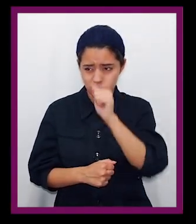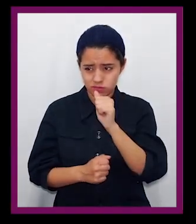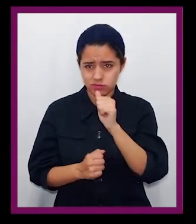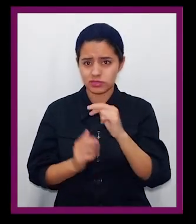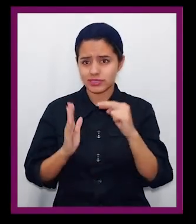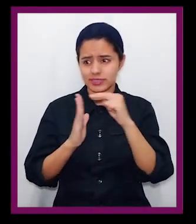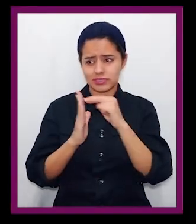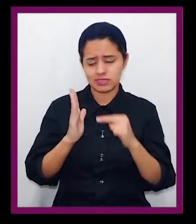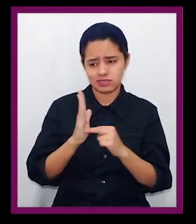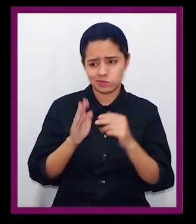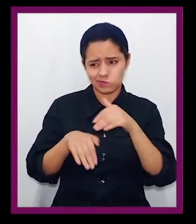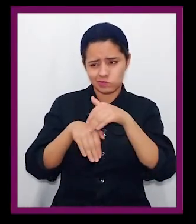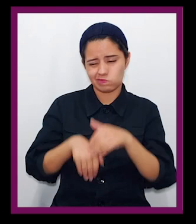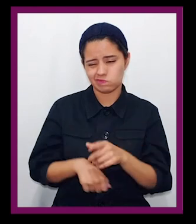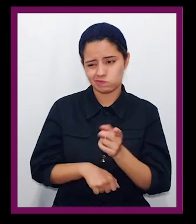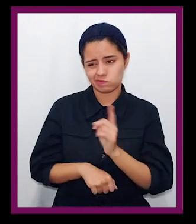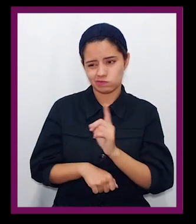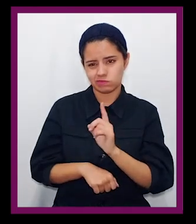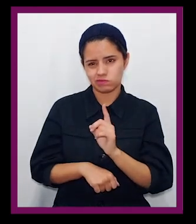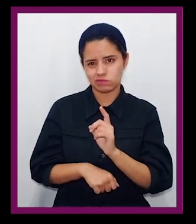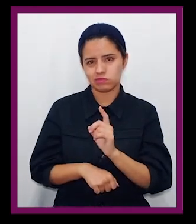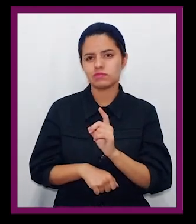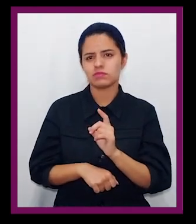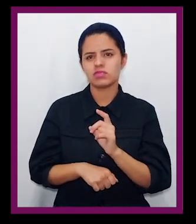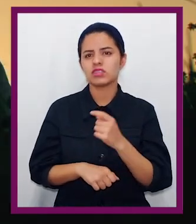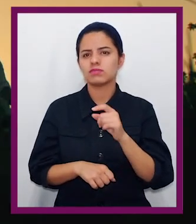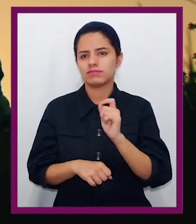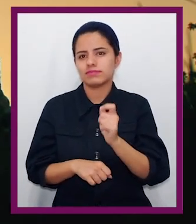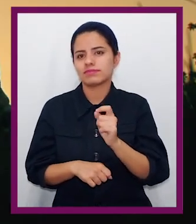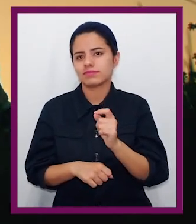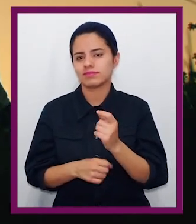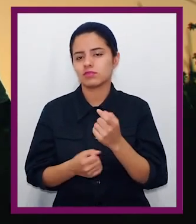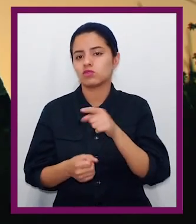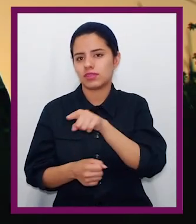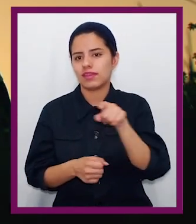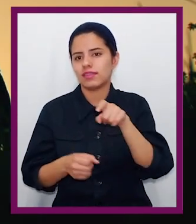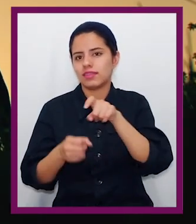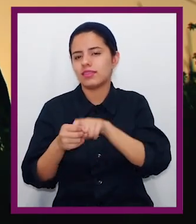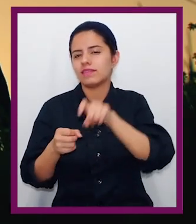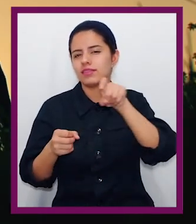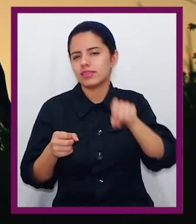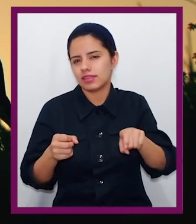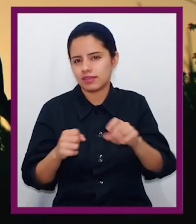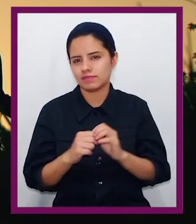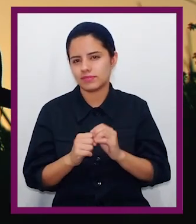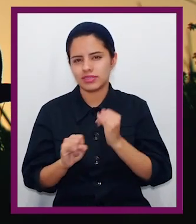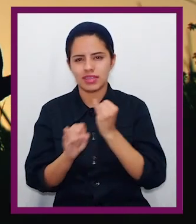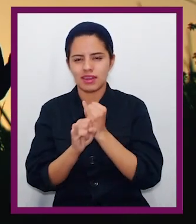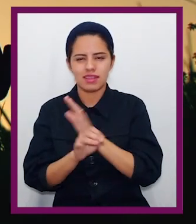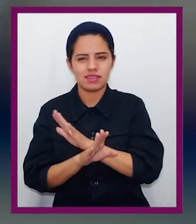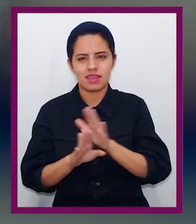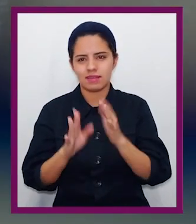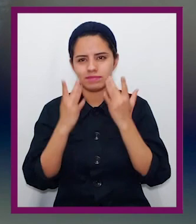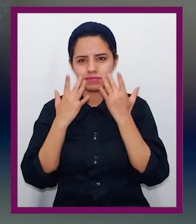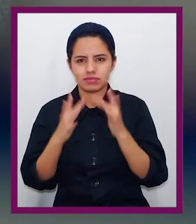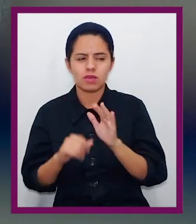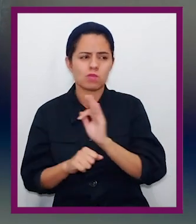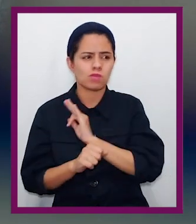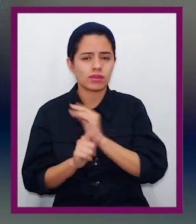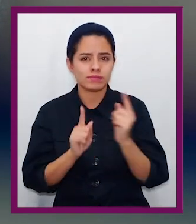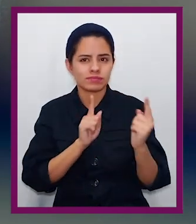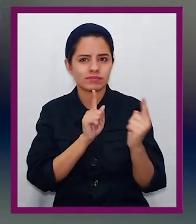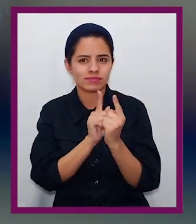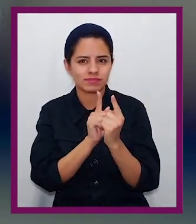redes. Sí, la alternativa es el mundo físico. La alternativa es encontrarnos con nuestros compañeros. La alternativa es